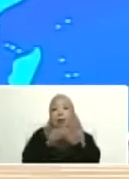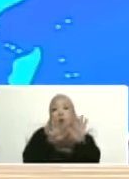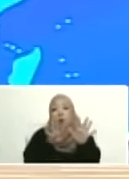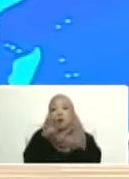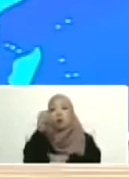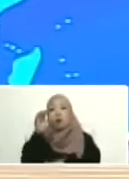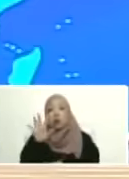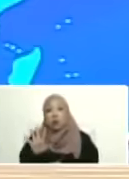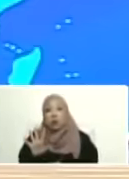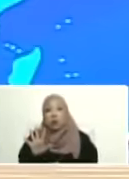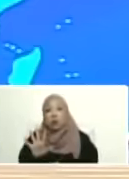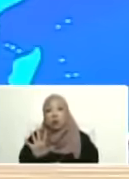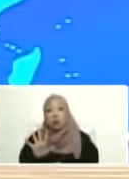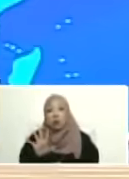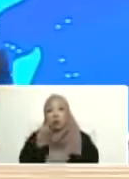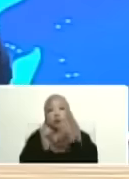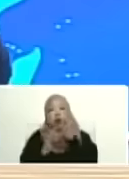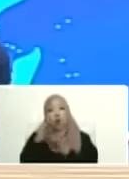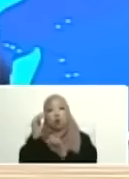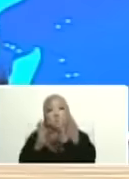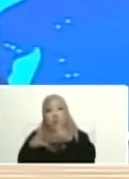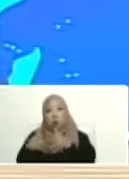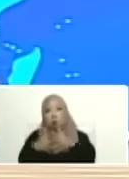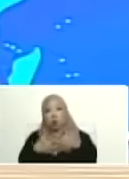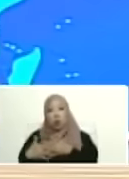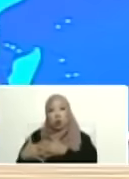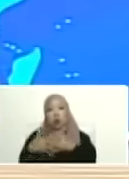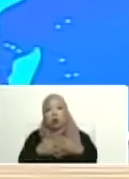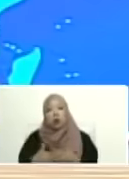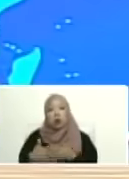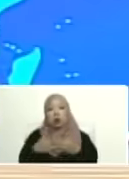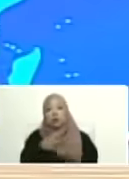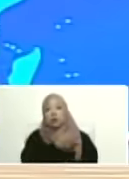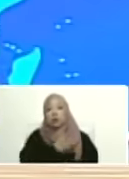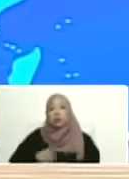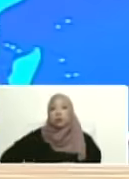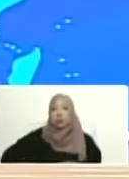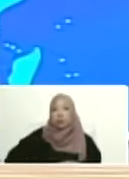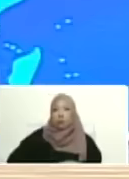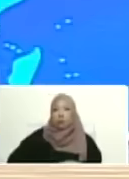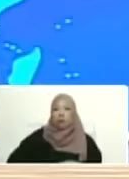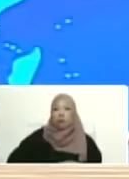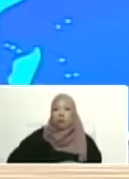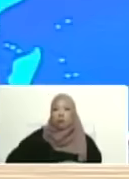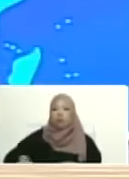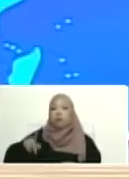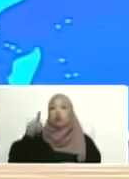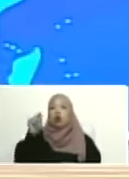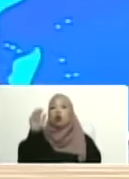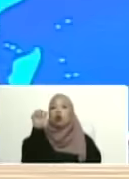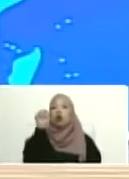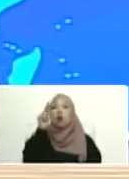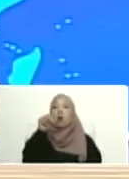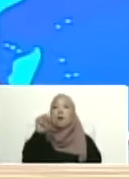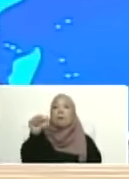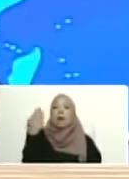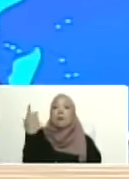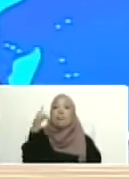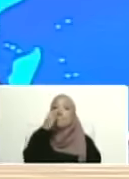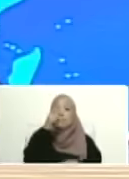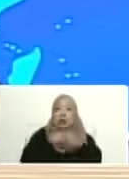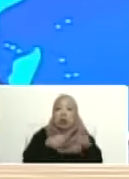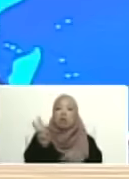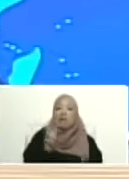una biblioteca estadounidense, estaba el plan completo hecho por el presidente Thomas Jefferson para invadir Caracas, para